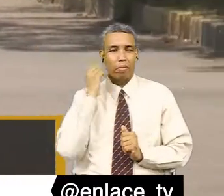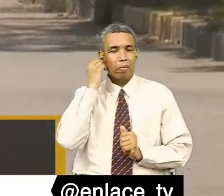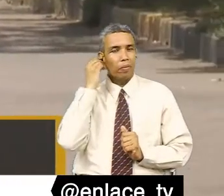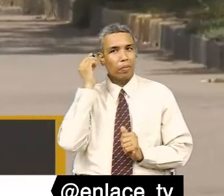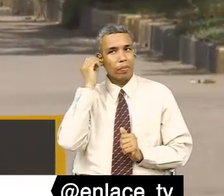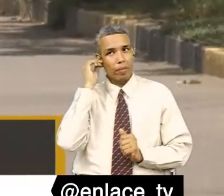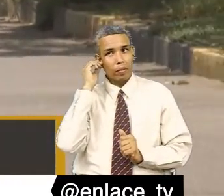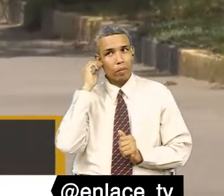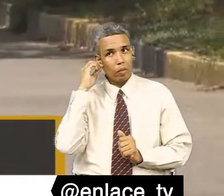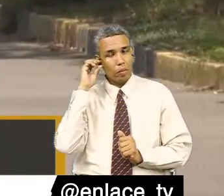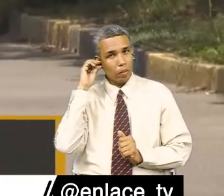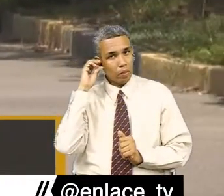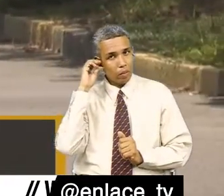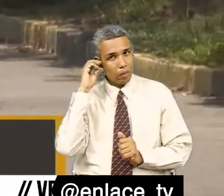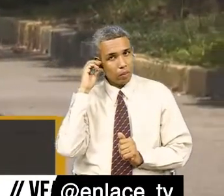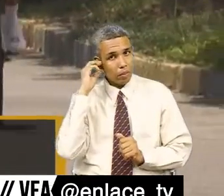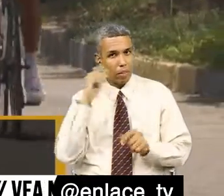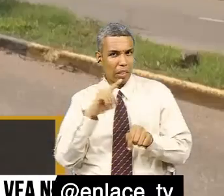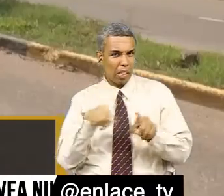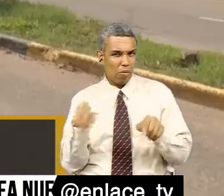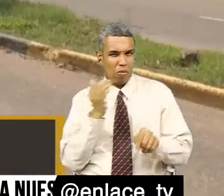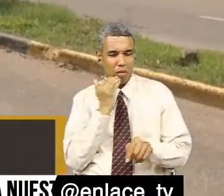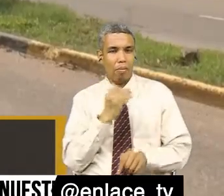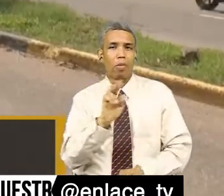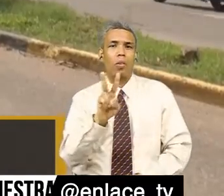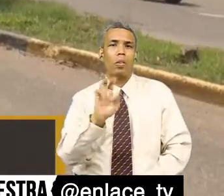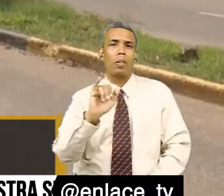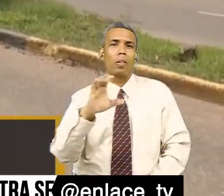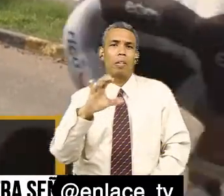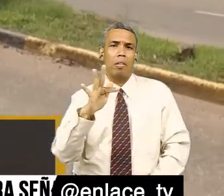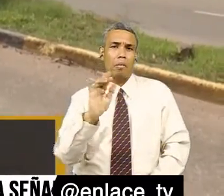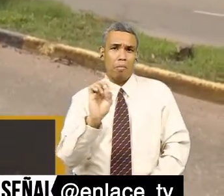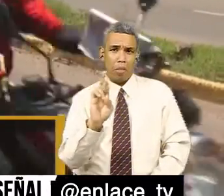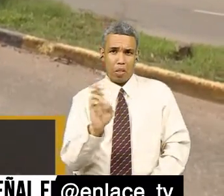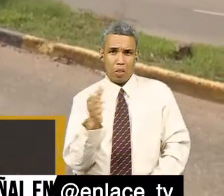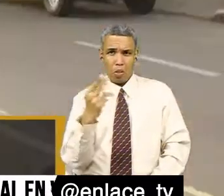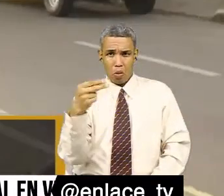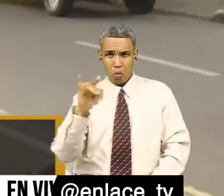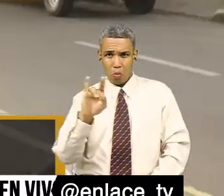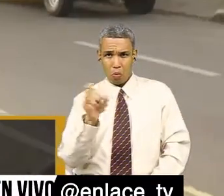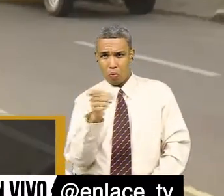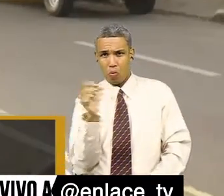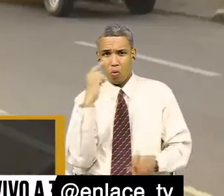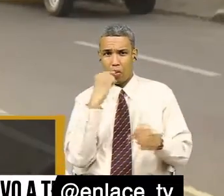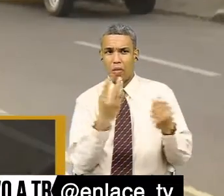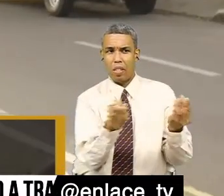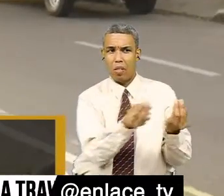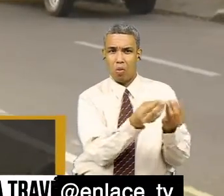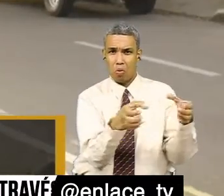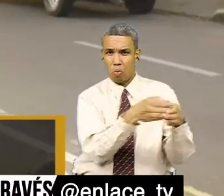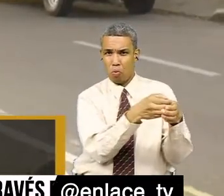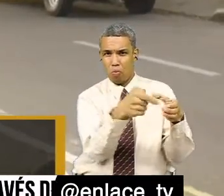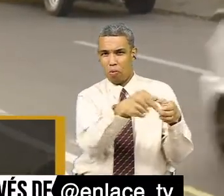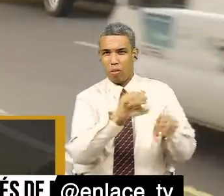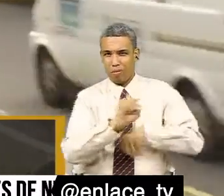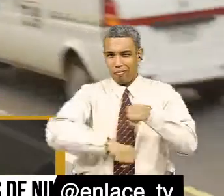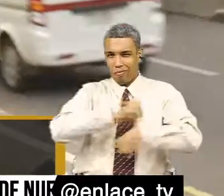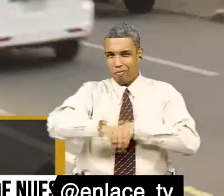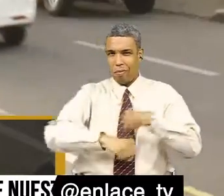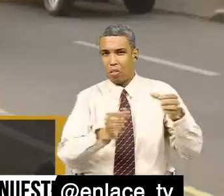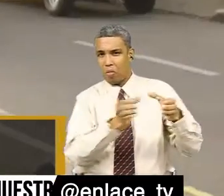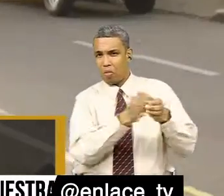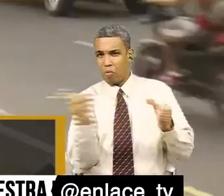estos momentos Víctor Hugo Peña forma parte como director técnico de un equipo que supuestamente